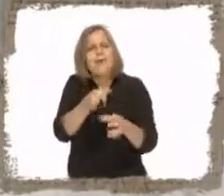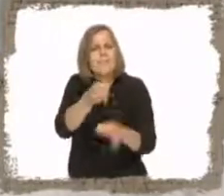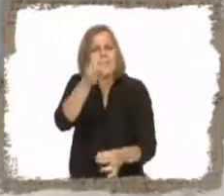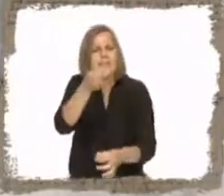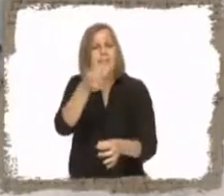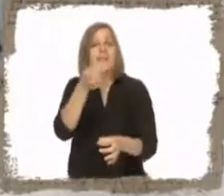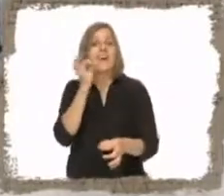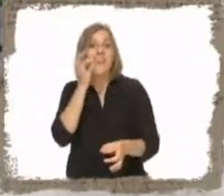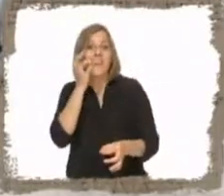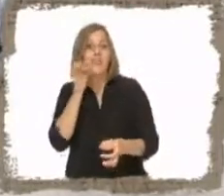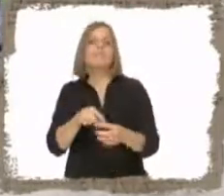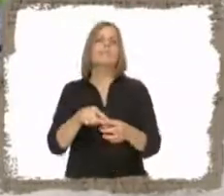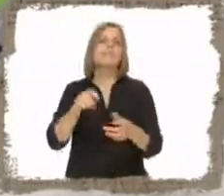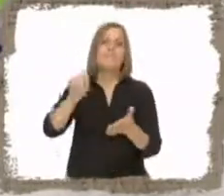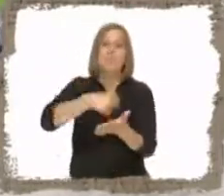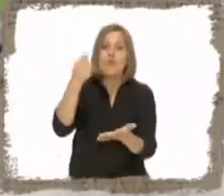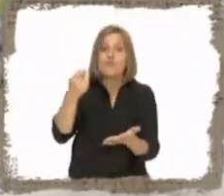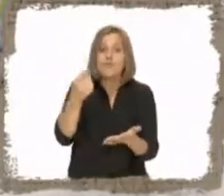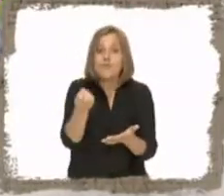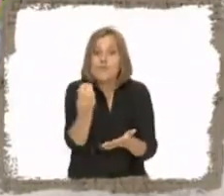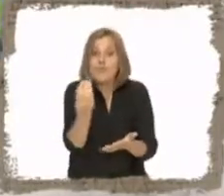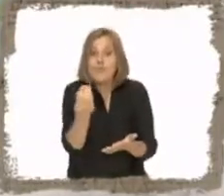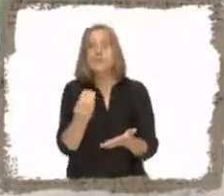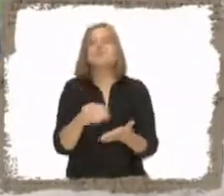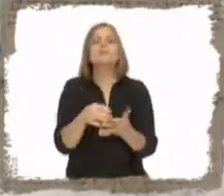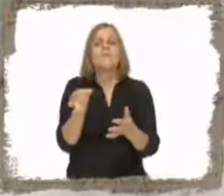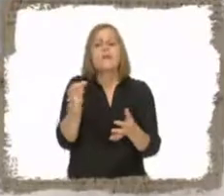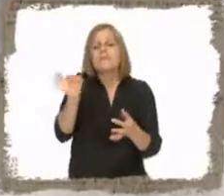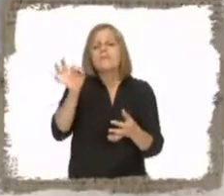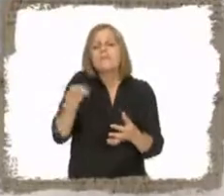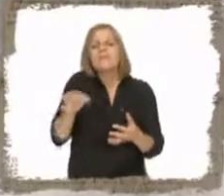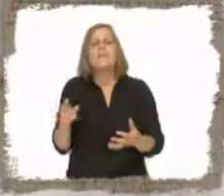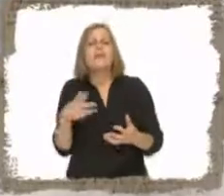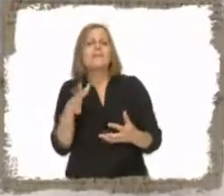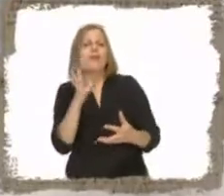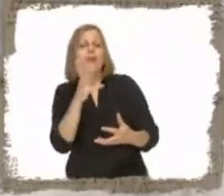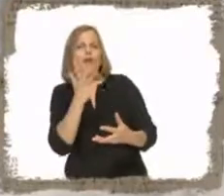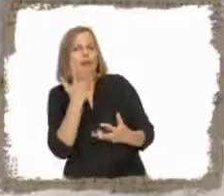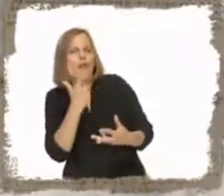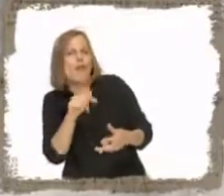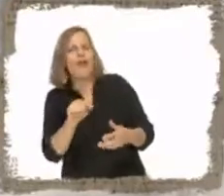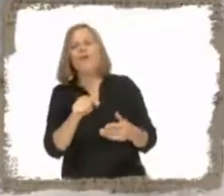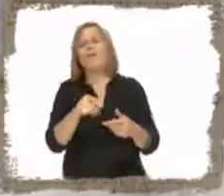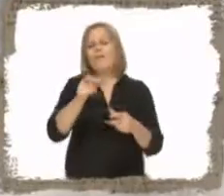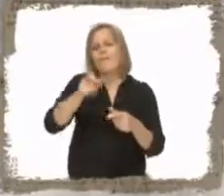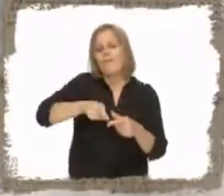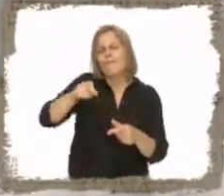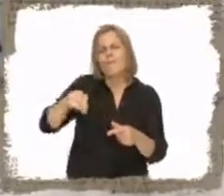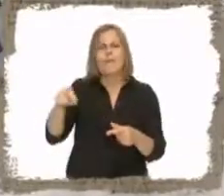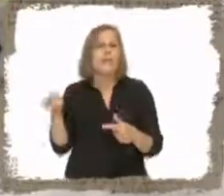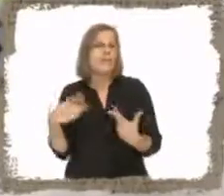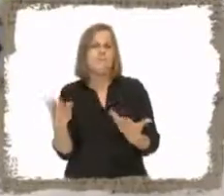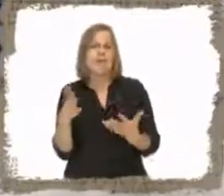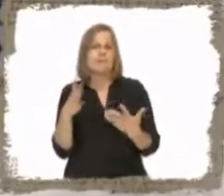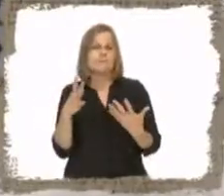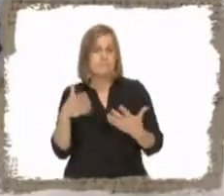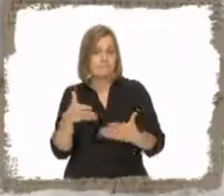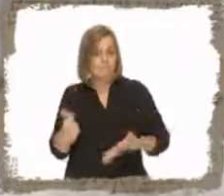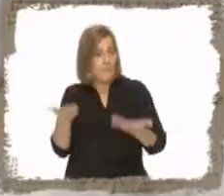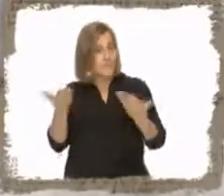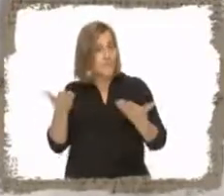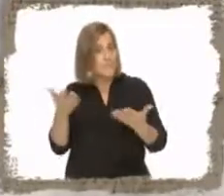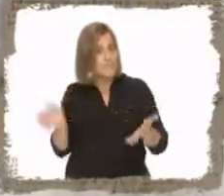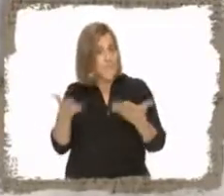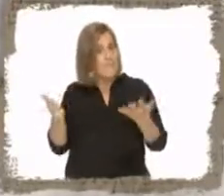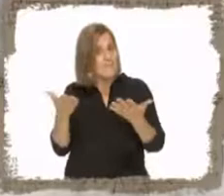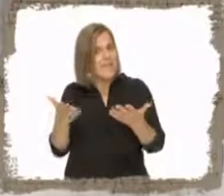tapitas, escarbadientes, fósforos y luego agregar detalles con pinturitas, témperas o fibrones. ¿Nos ponemos manos a